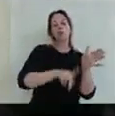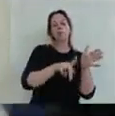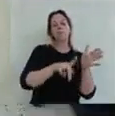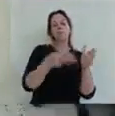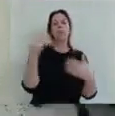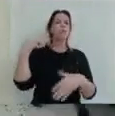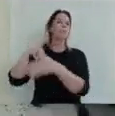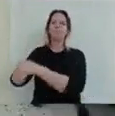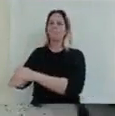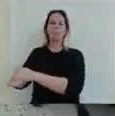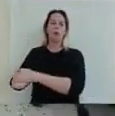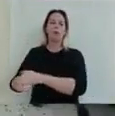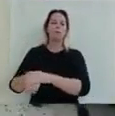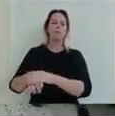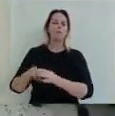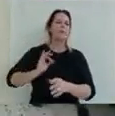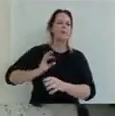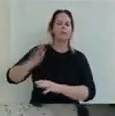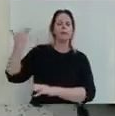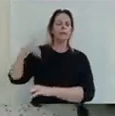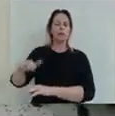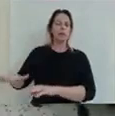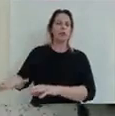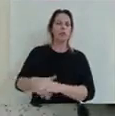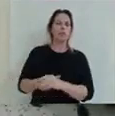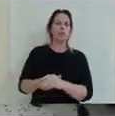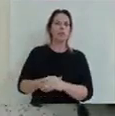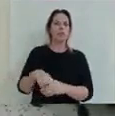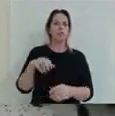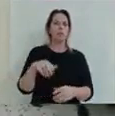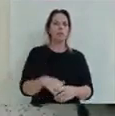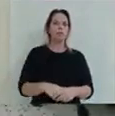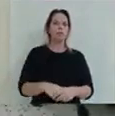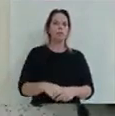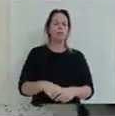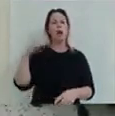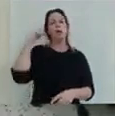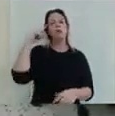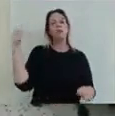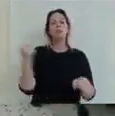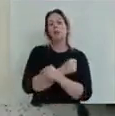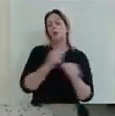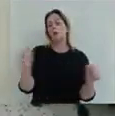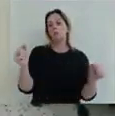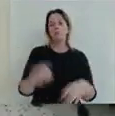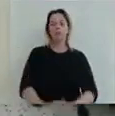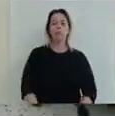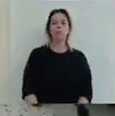Pongo a consideración la moción de la concejal de Gaetano, aprobado por unanimidad.